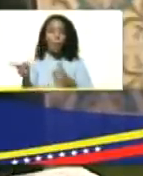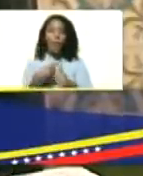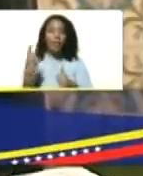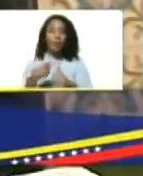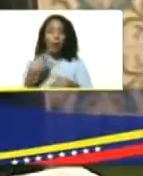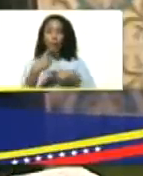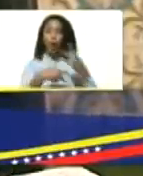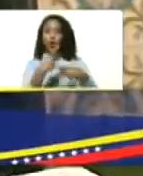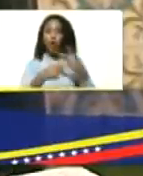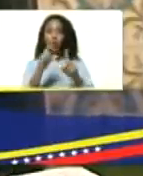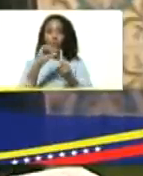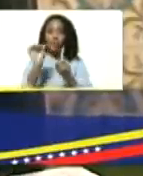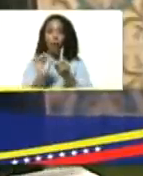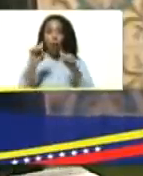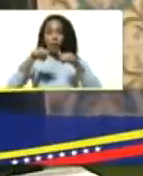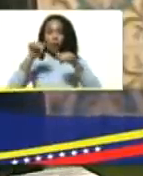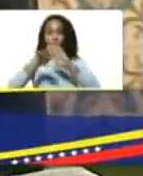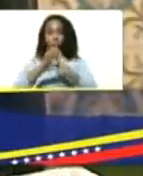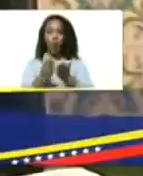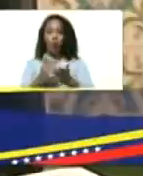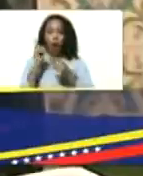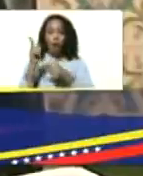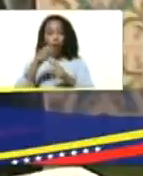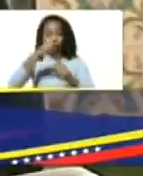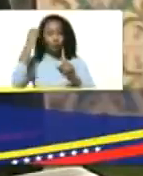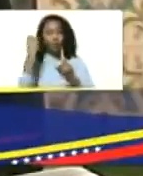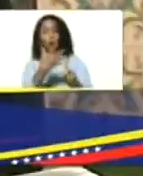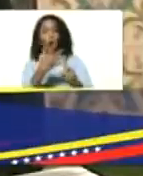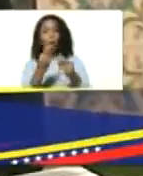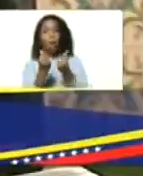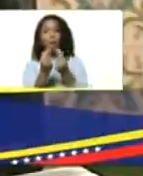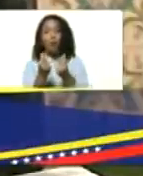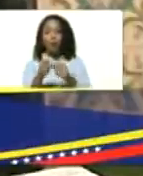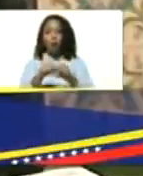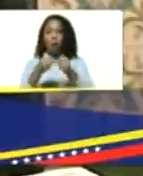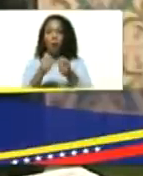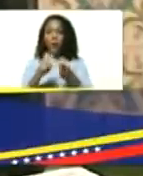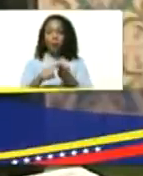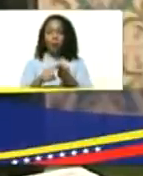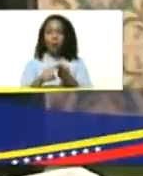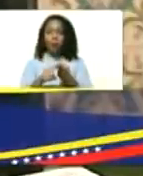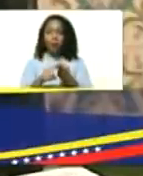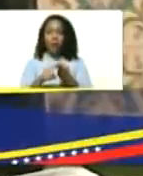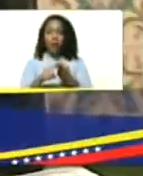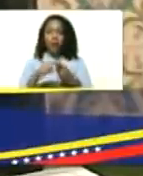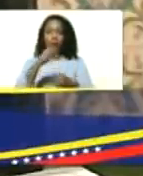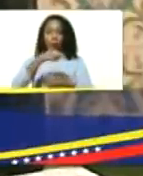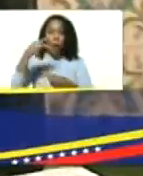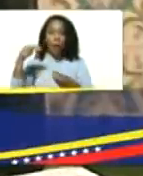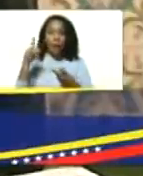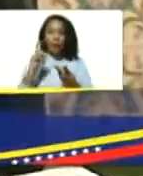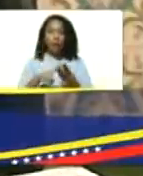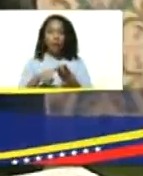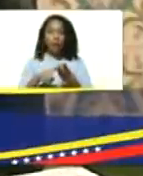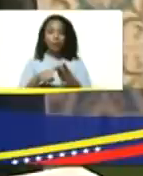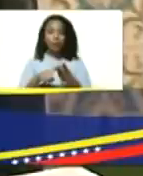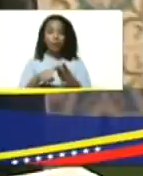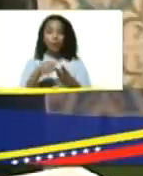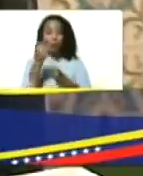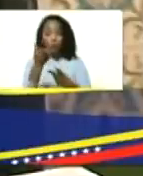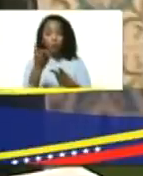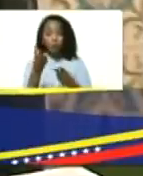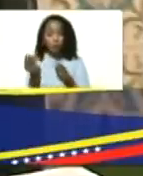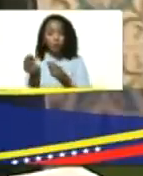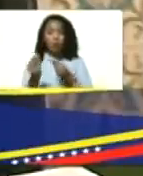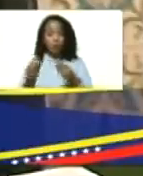productores de trigo del mundo eso impactado en el precio del pan en el precio de la pasta así que ustedes nos ha dado una instrucción